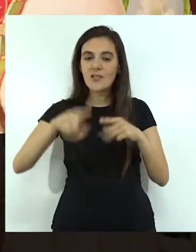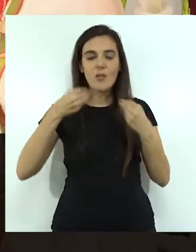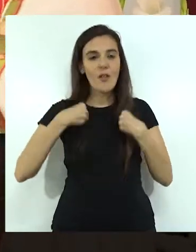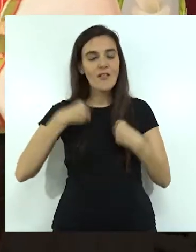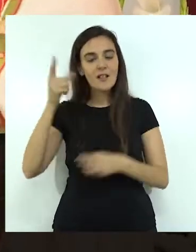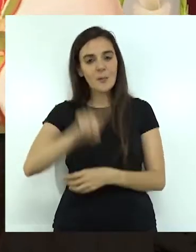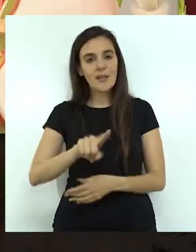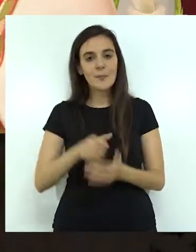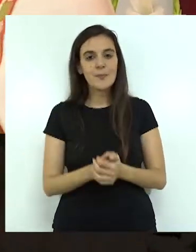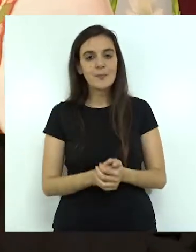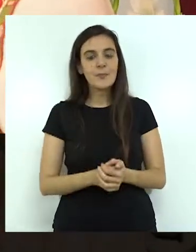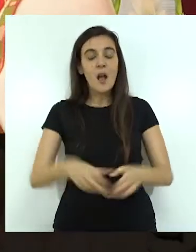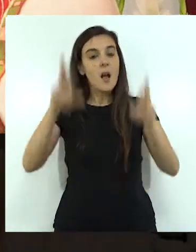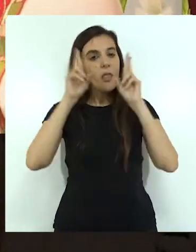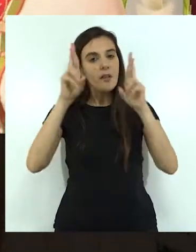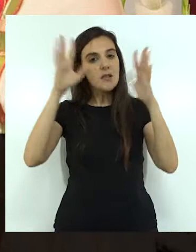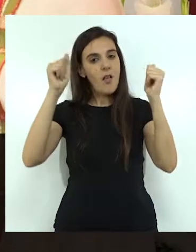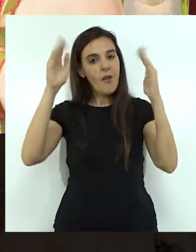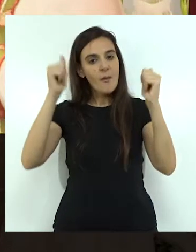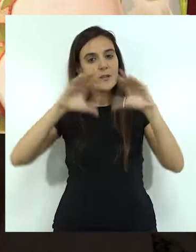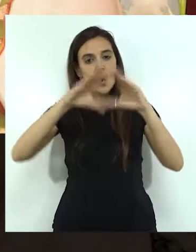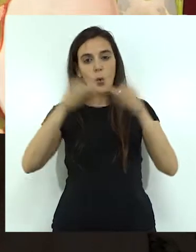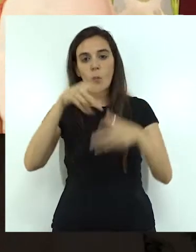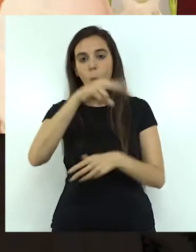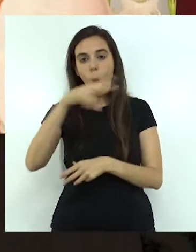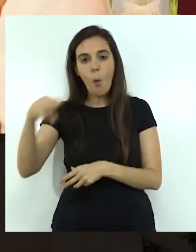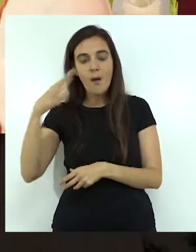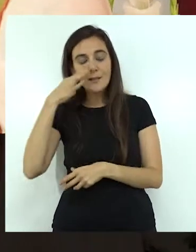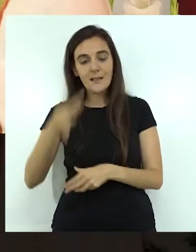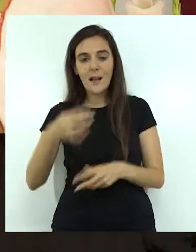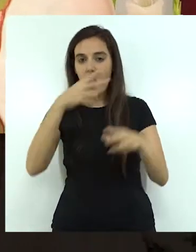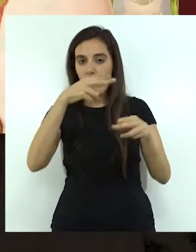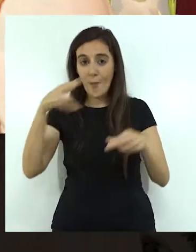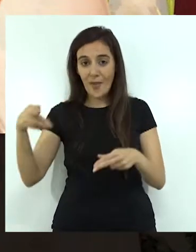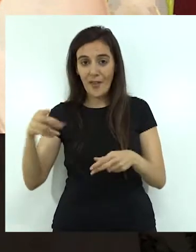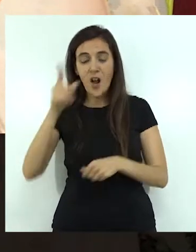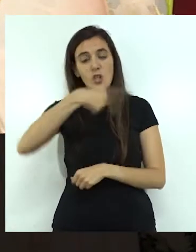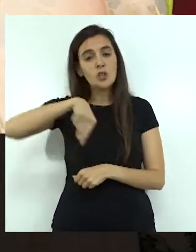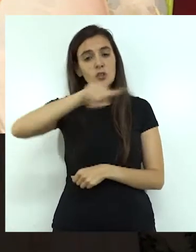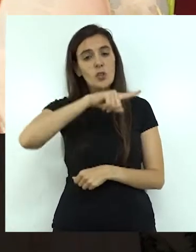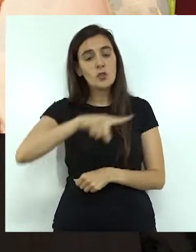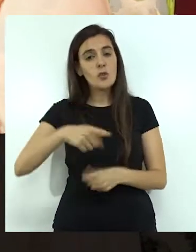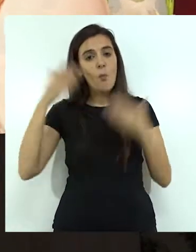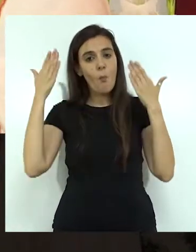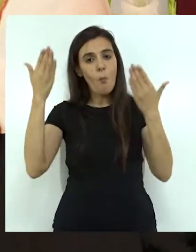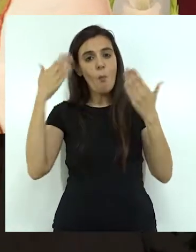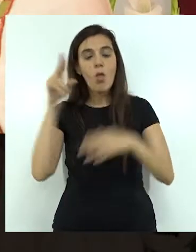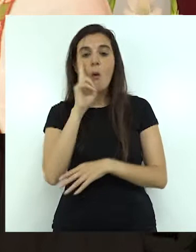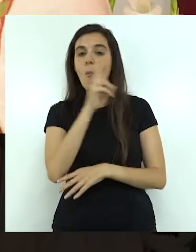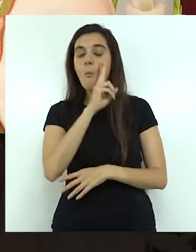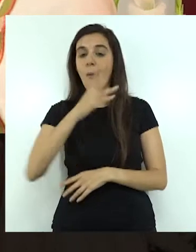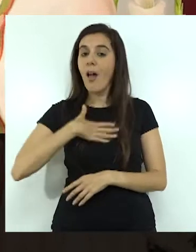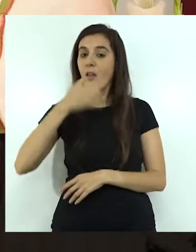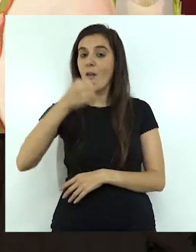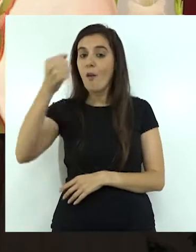este deseo de despedir esta hermandad a esta real hermandad nos ponemos ante las plantas de nuestra madre y patrona la